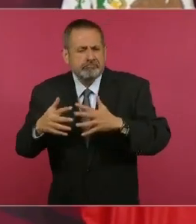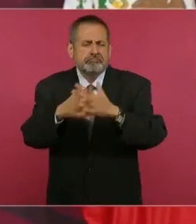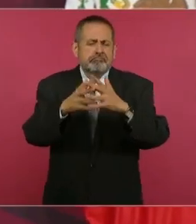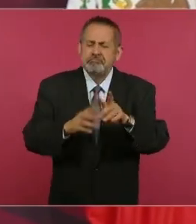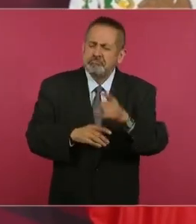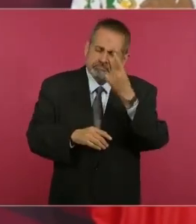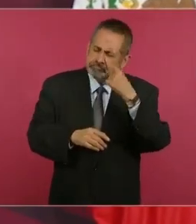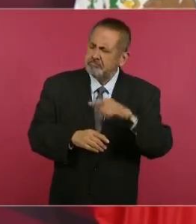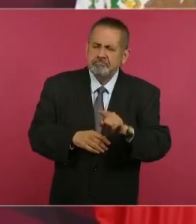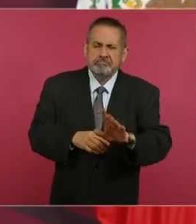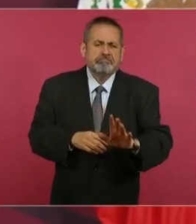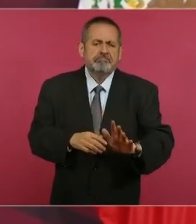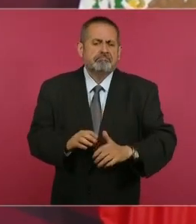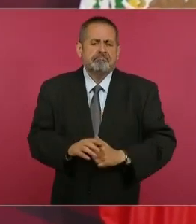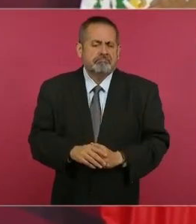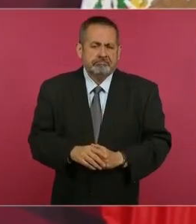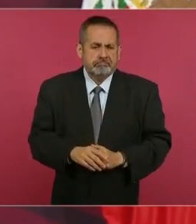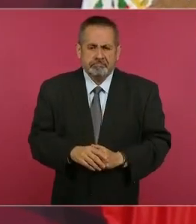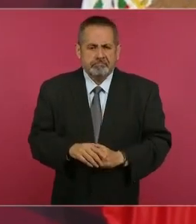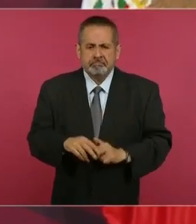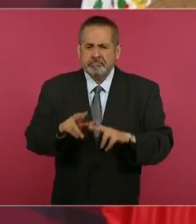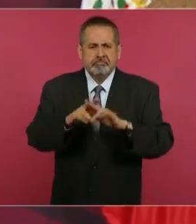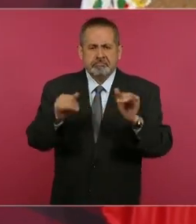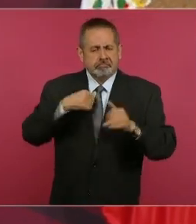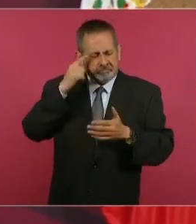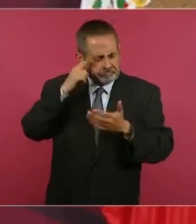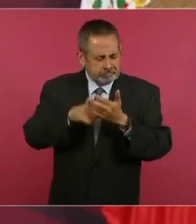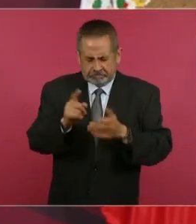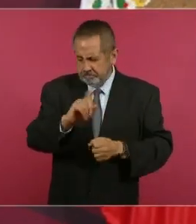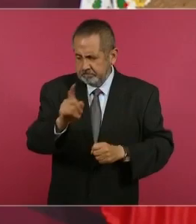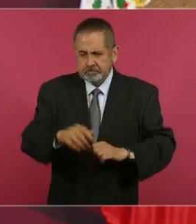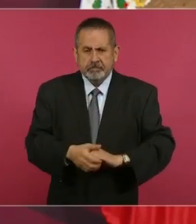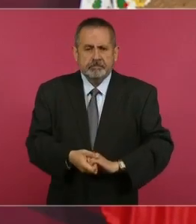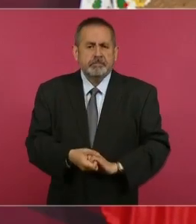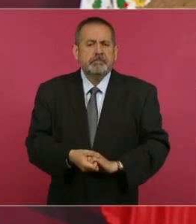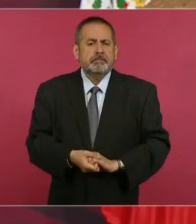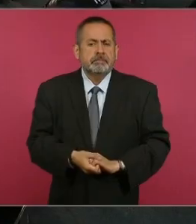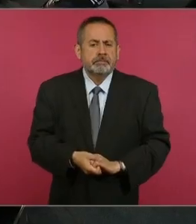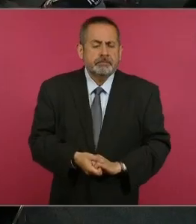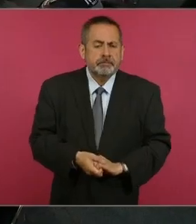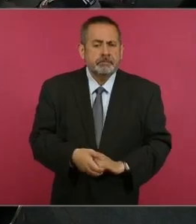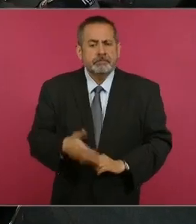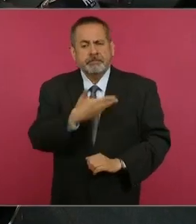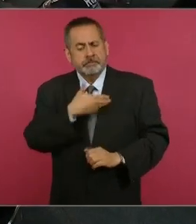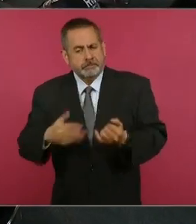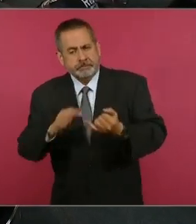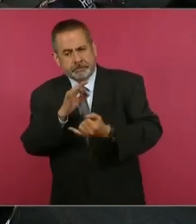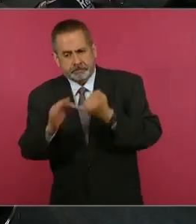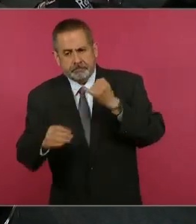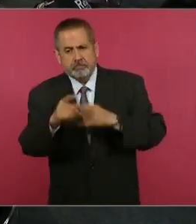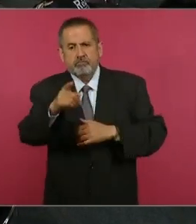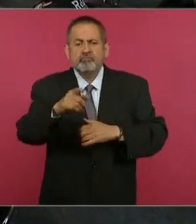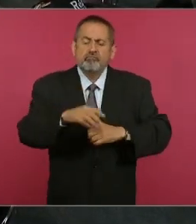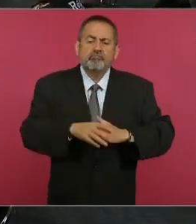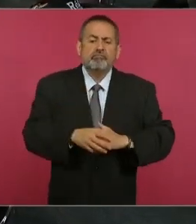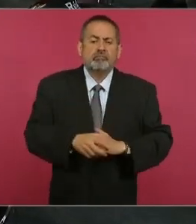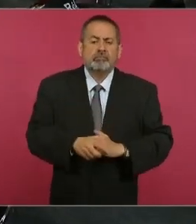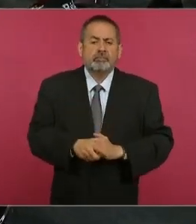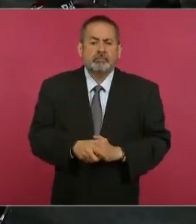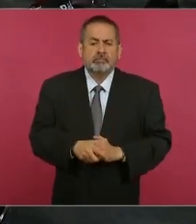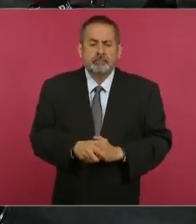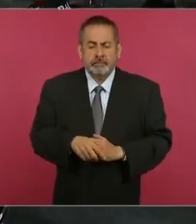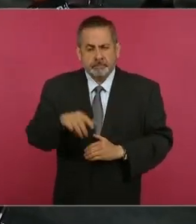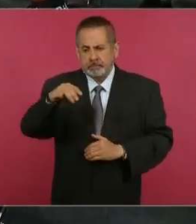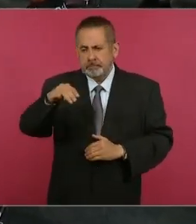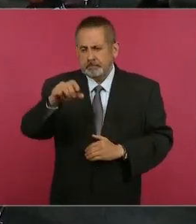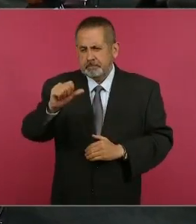armado ni cosas por el estilo. Señor presidente, finalmente, en el frente externo, además Marcos